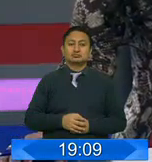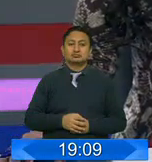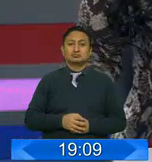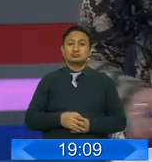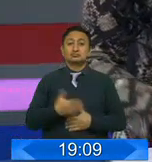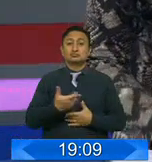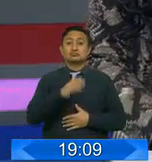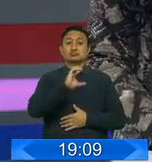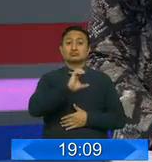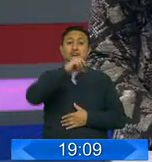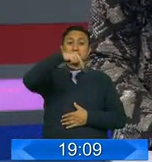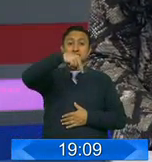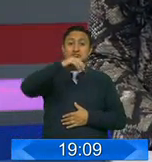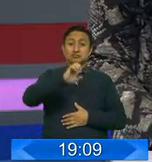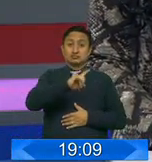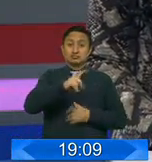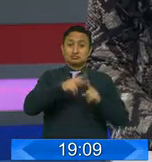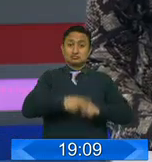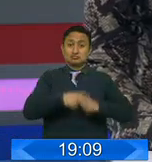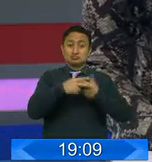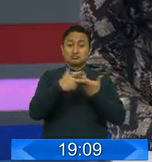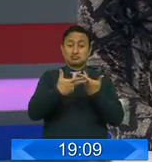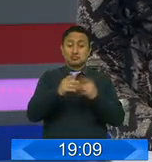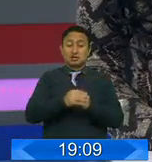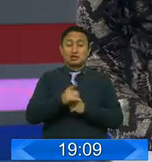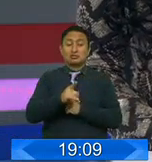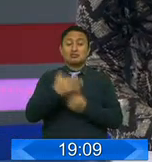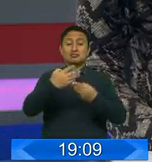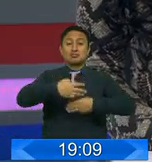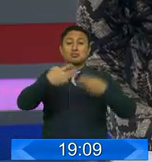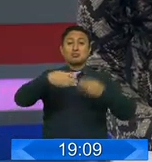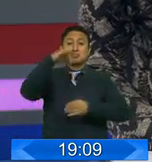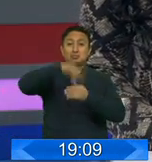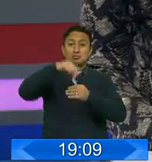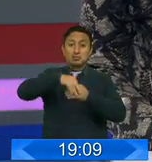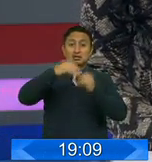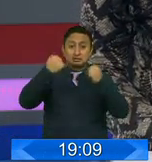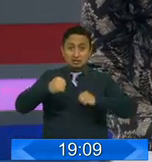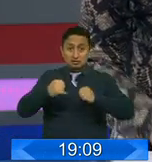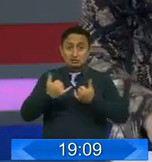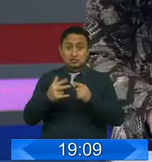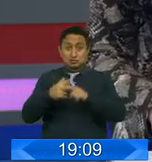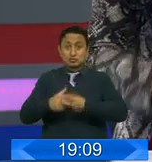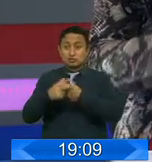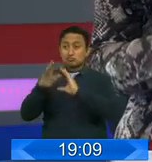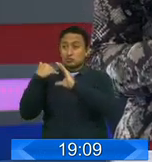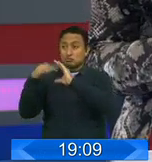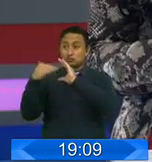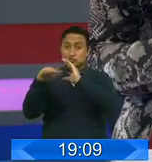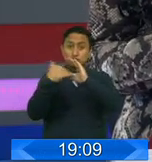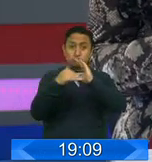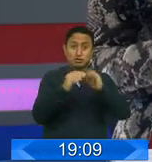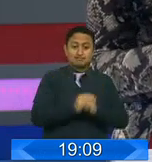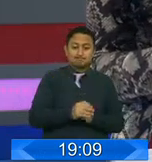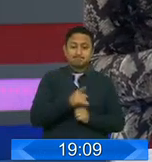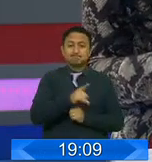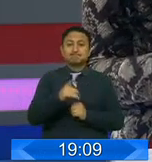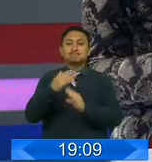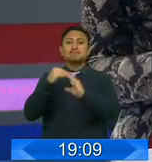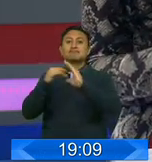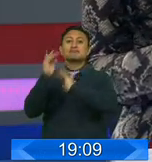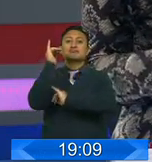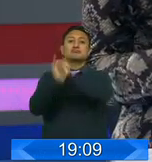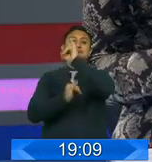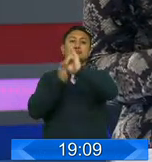Consejo Nacional Electoral inició la distribución del material electoral para las elecciones de este 24 de marzo. Lo hizo con el envío al